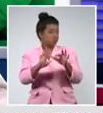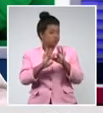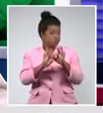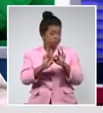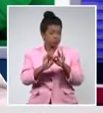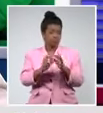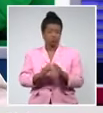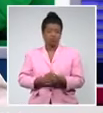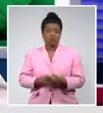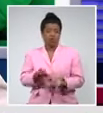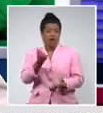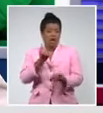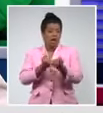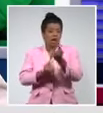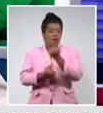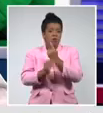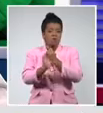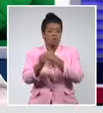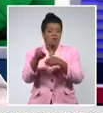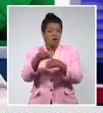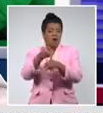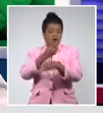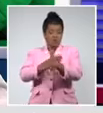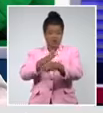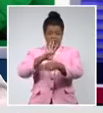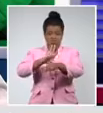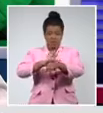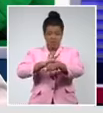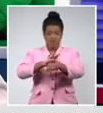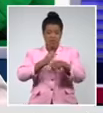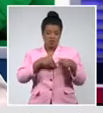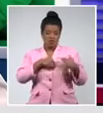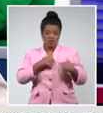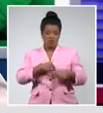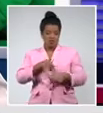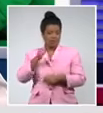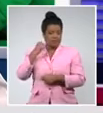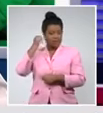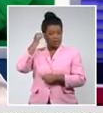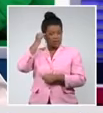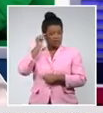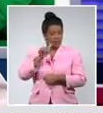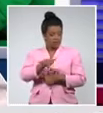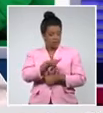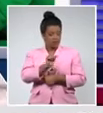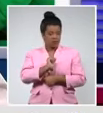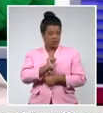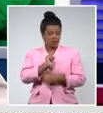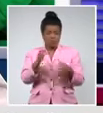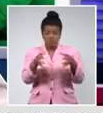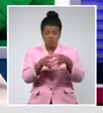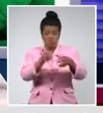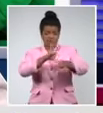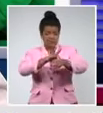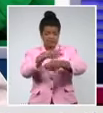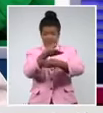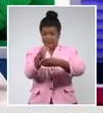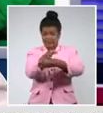y algunas secuelas de una enfermedad vascular encefálica. Realmente tenía un grupo de